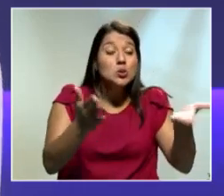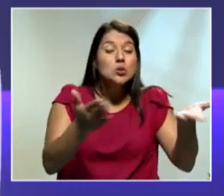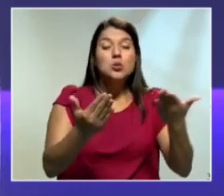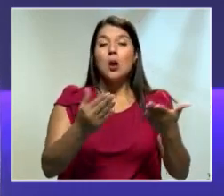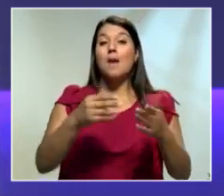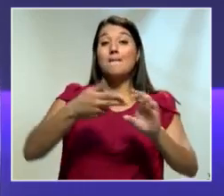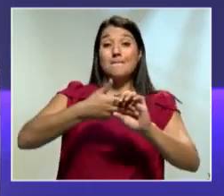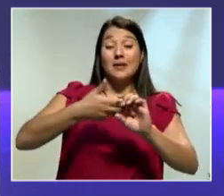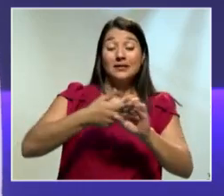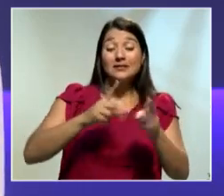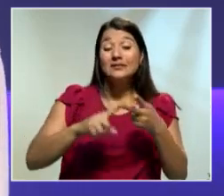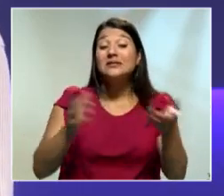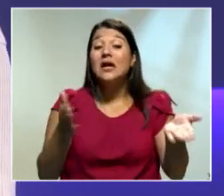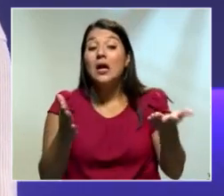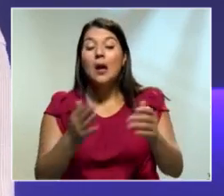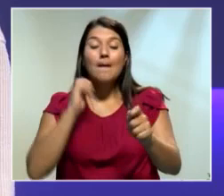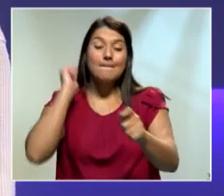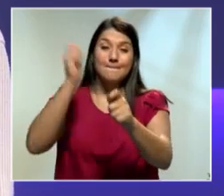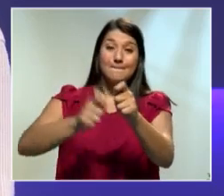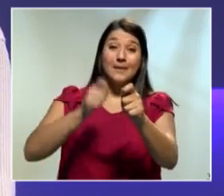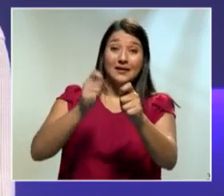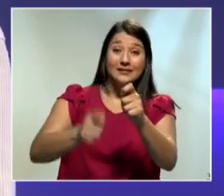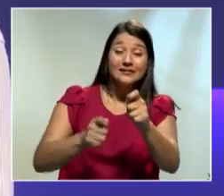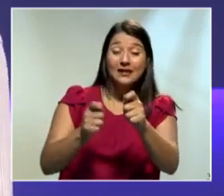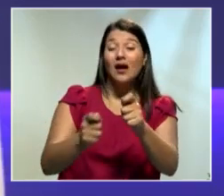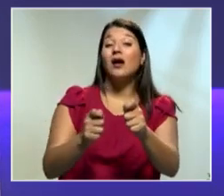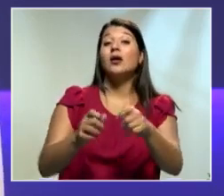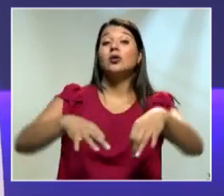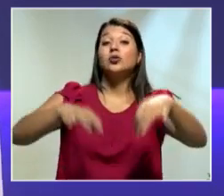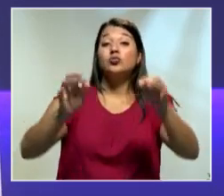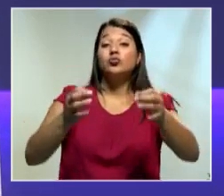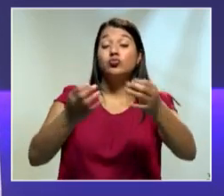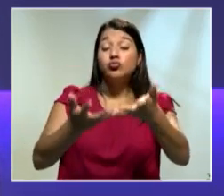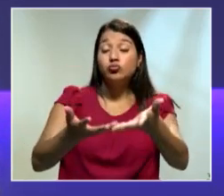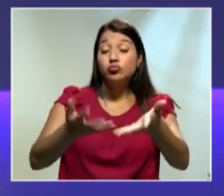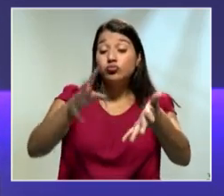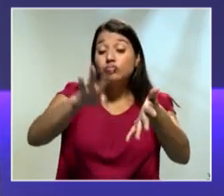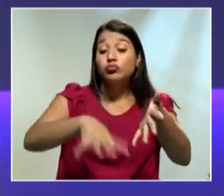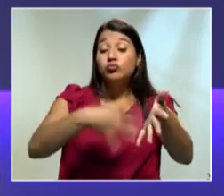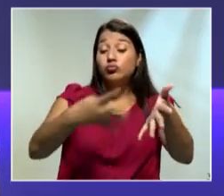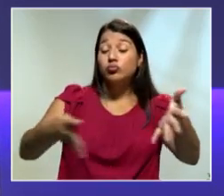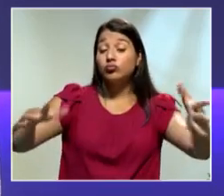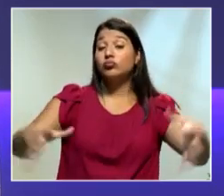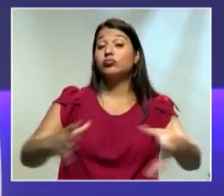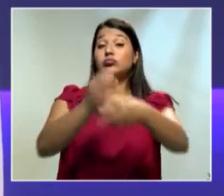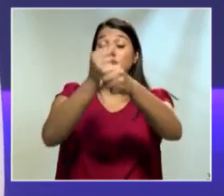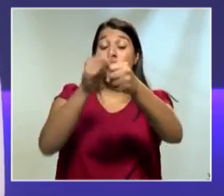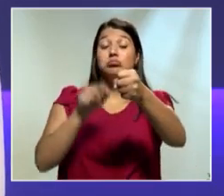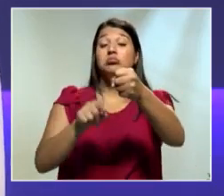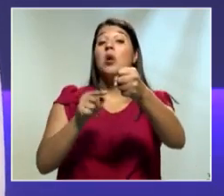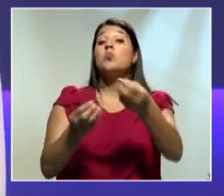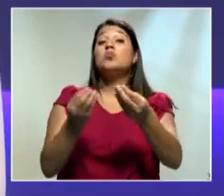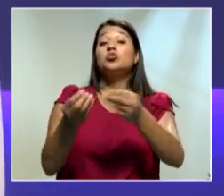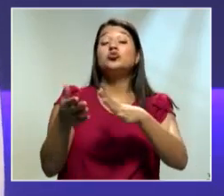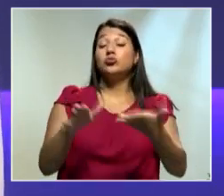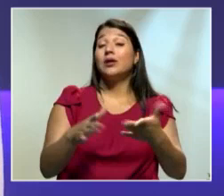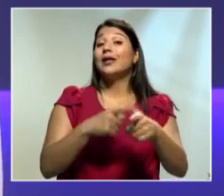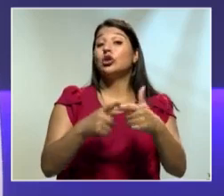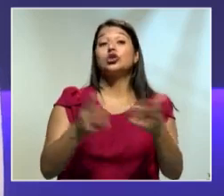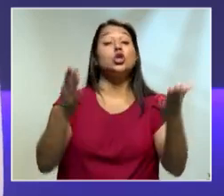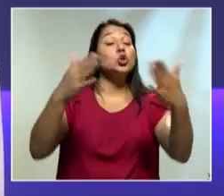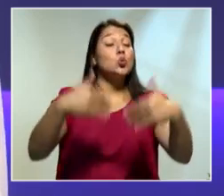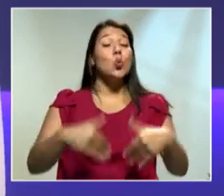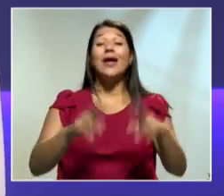están promoviendo pesca de arrastre, y entonces comenzamos a ver que realmente no hay una agenda clara y concisa en la Asamblea